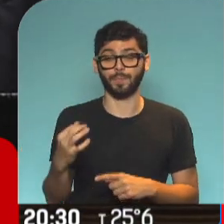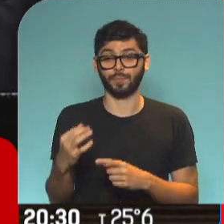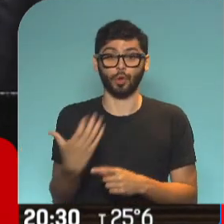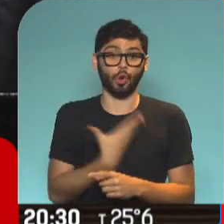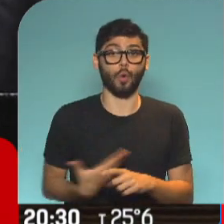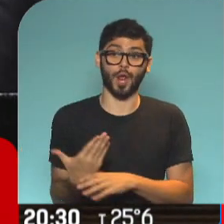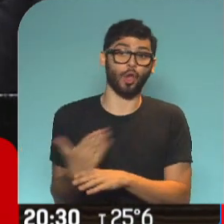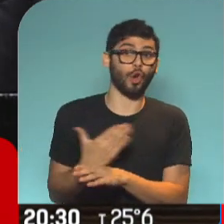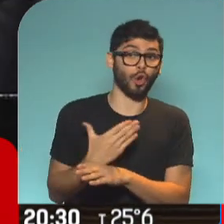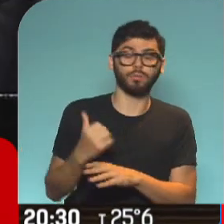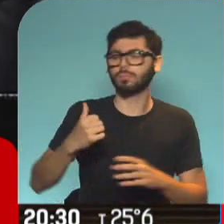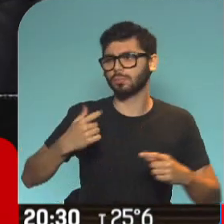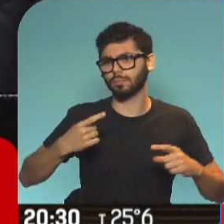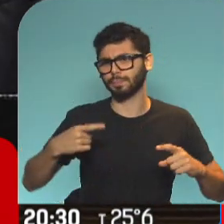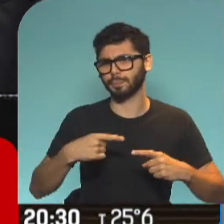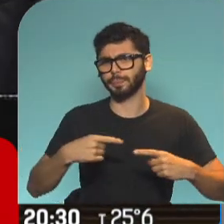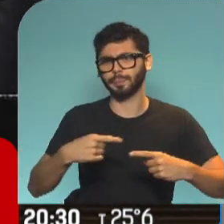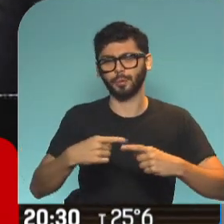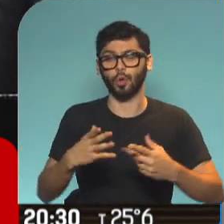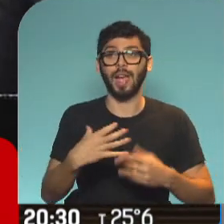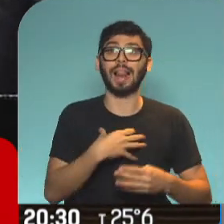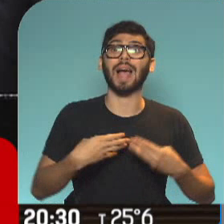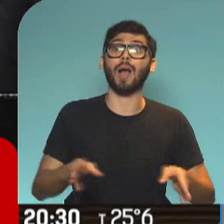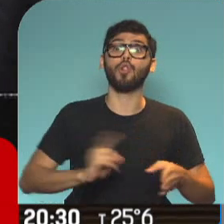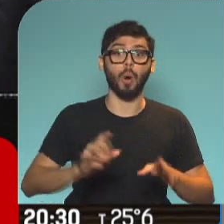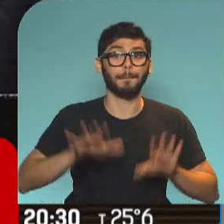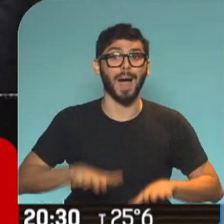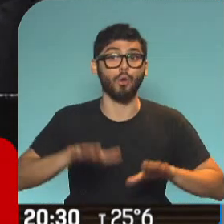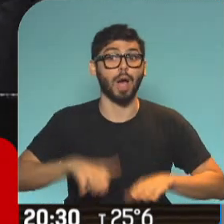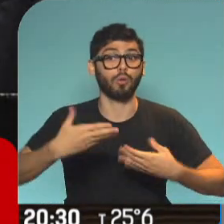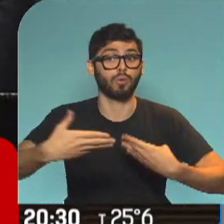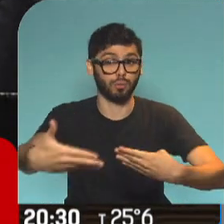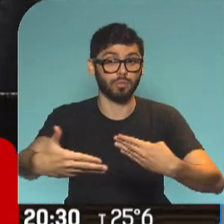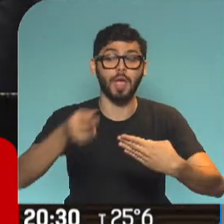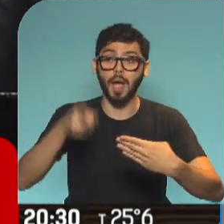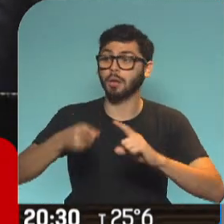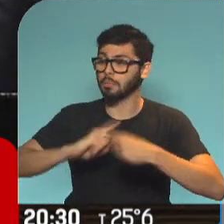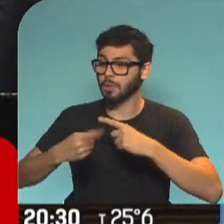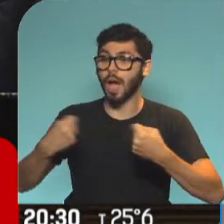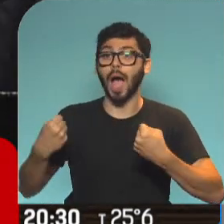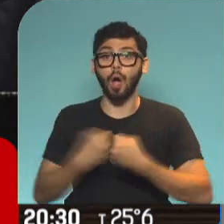Kicillof. Hubo un acuerdo en este caso, no solamente en cuanto a los protocolos, sino también hubo un acuerdo en cuanto a lo